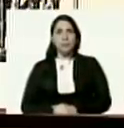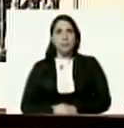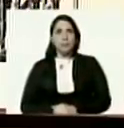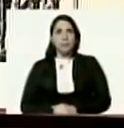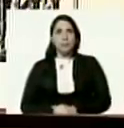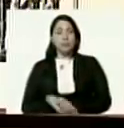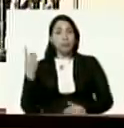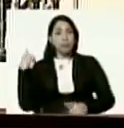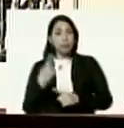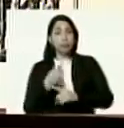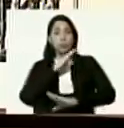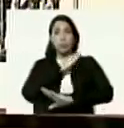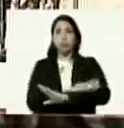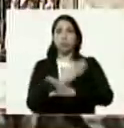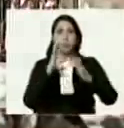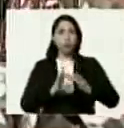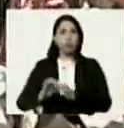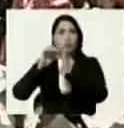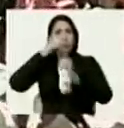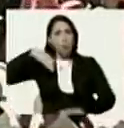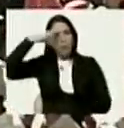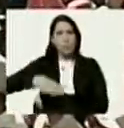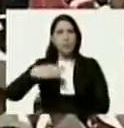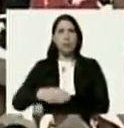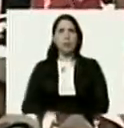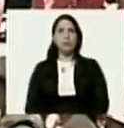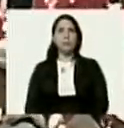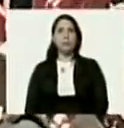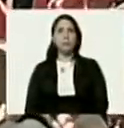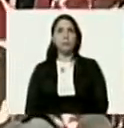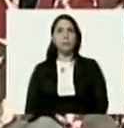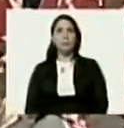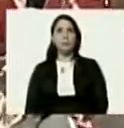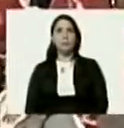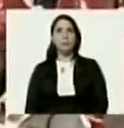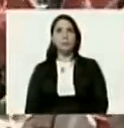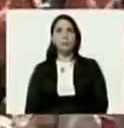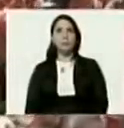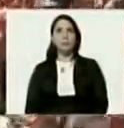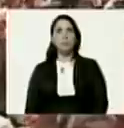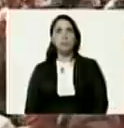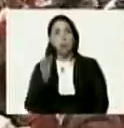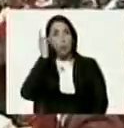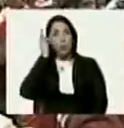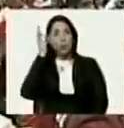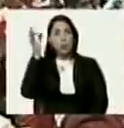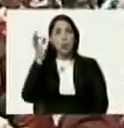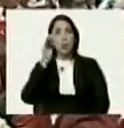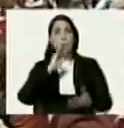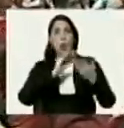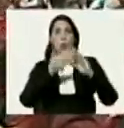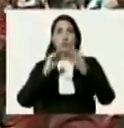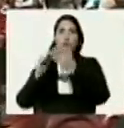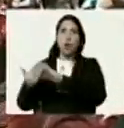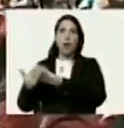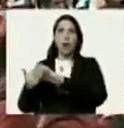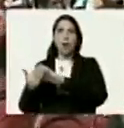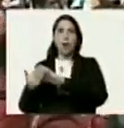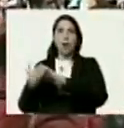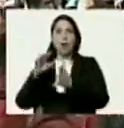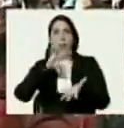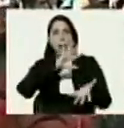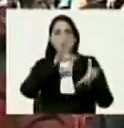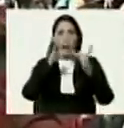Hay que fortalecer la unión cívico-militar, los consejos comunales, los